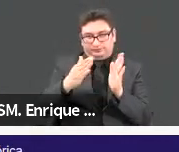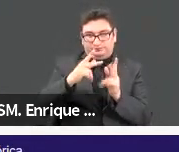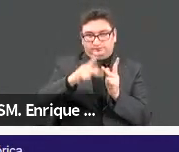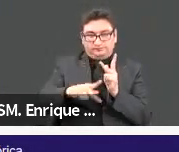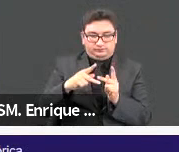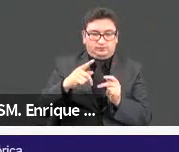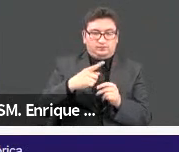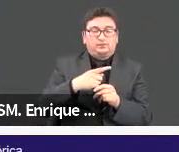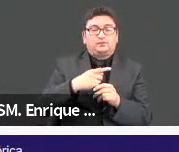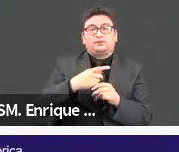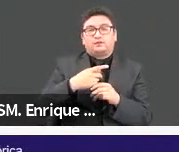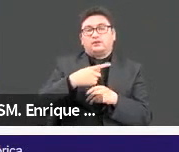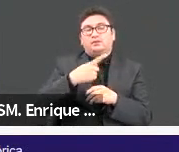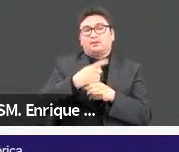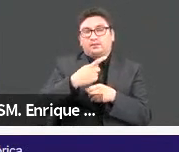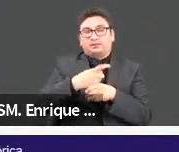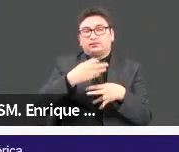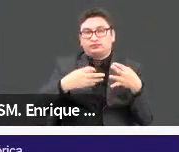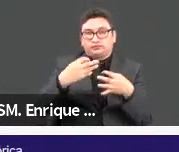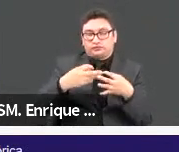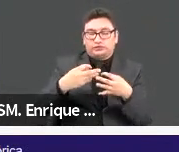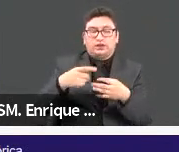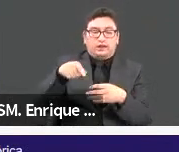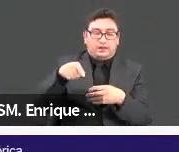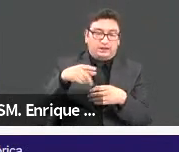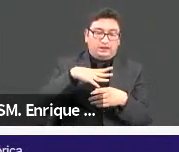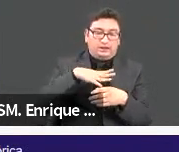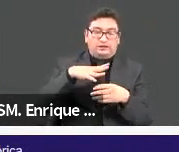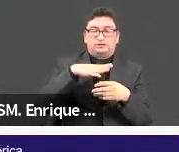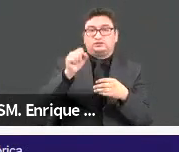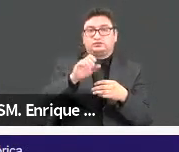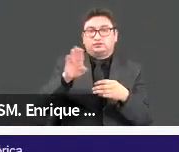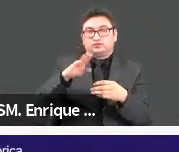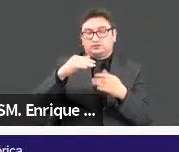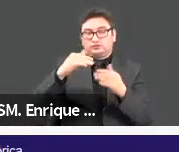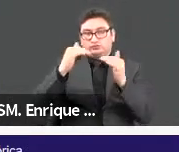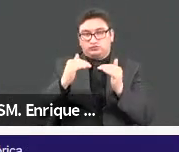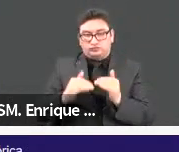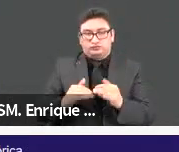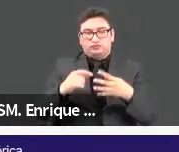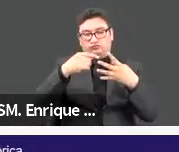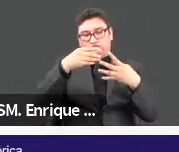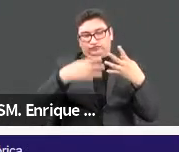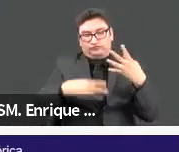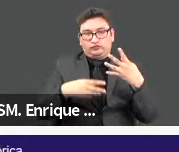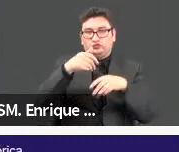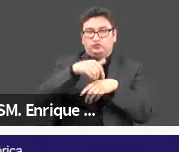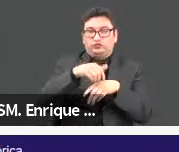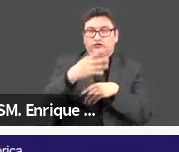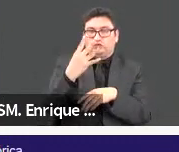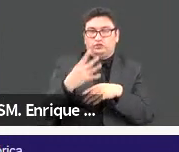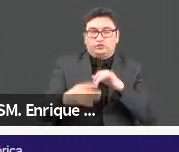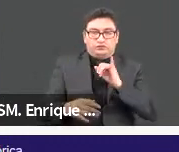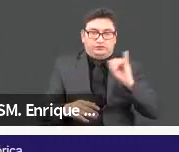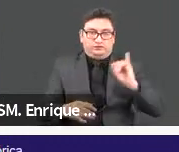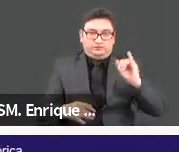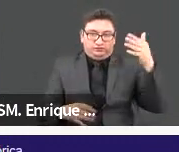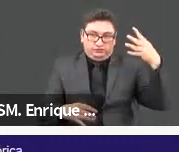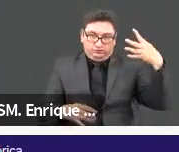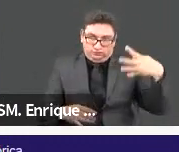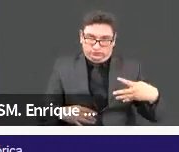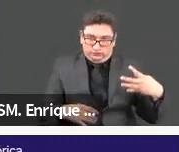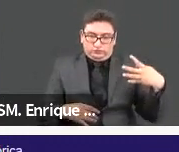Pleno, sección primera jurisprudencia, y aquí vienen las subsecciones, y vean en la subsección 4 del lado izquierdo de su